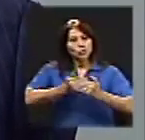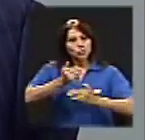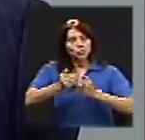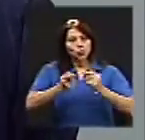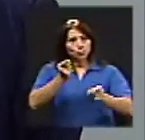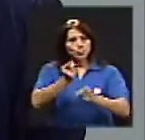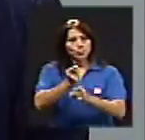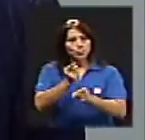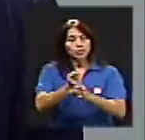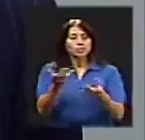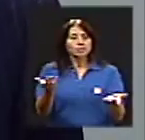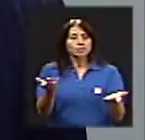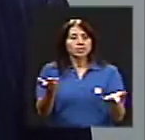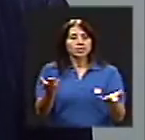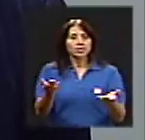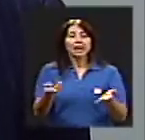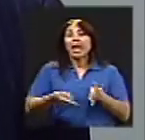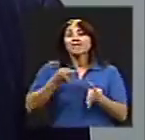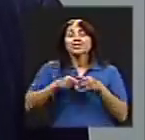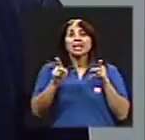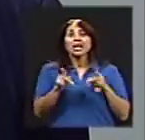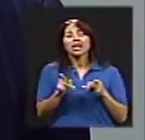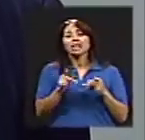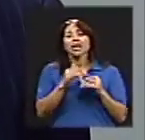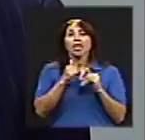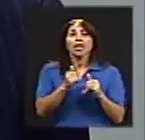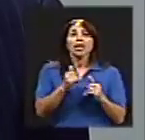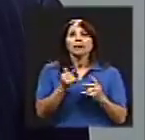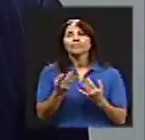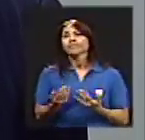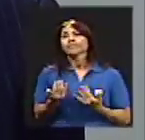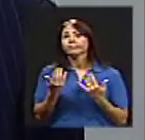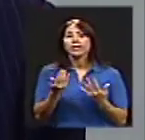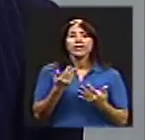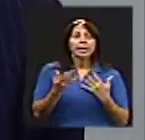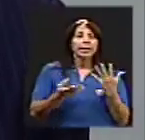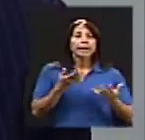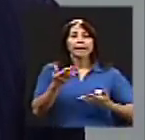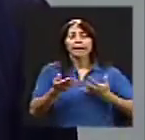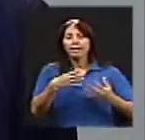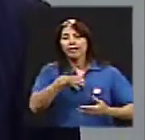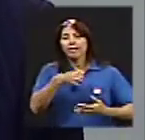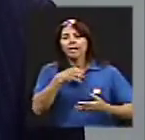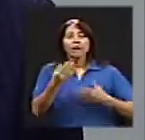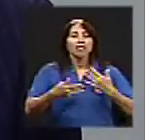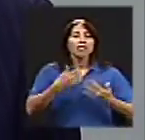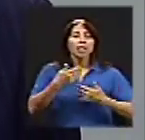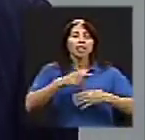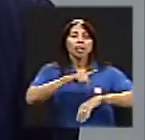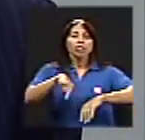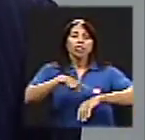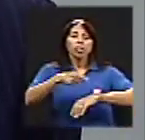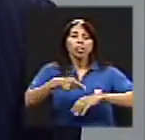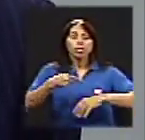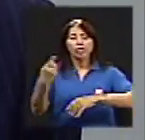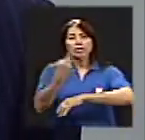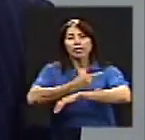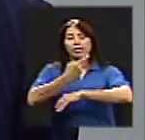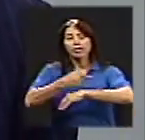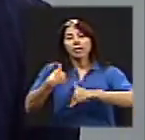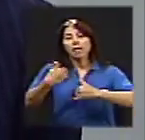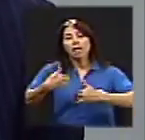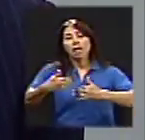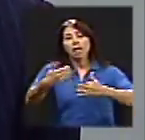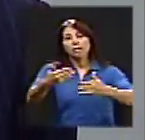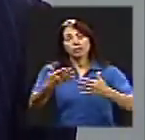todos los casos, que la gente a veces se desespera en términos del trámite de quejas. Bueno, hay que respetar también el derecho que tienen